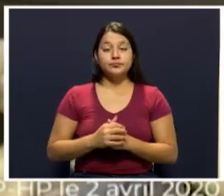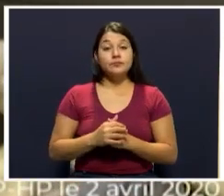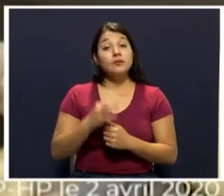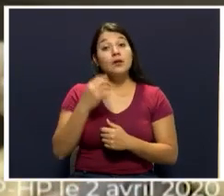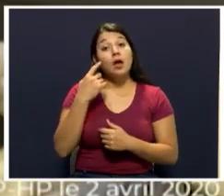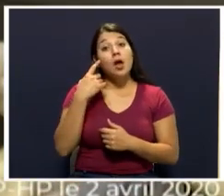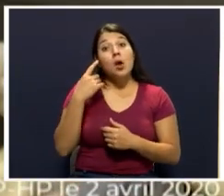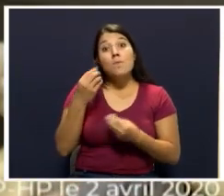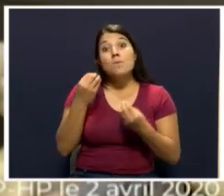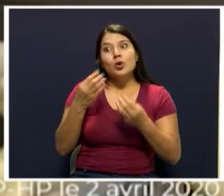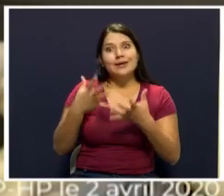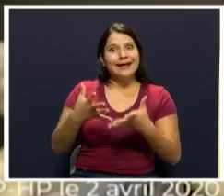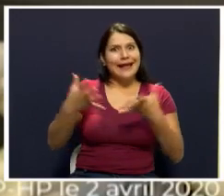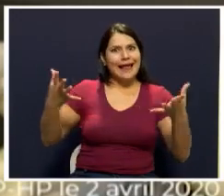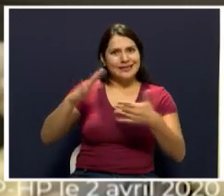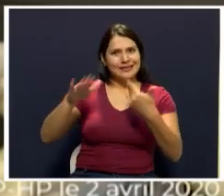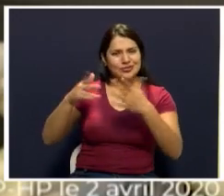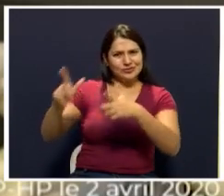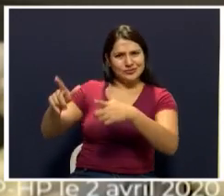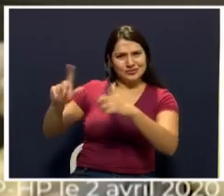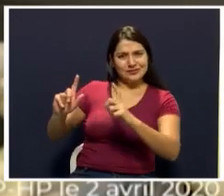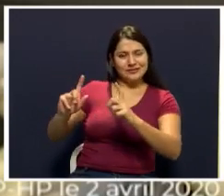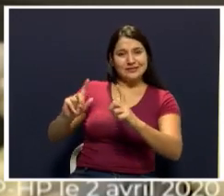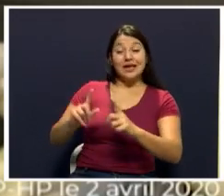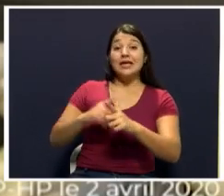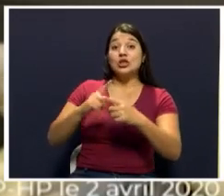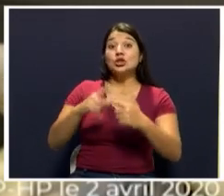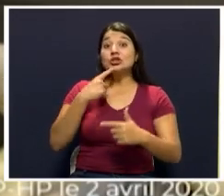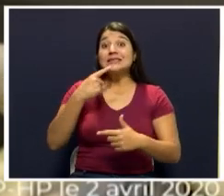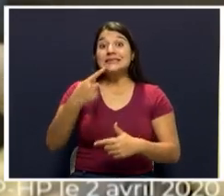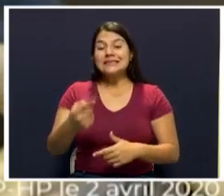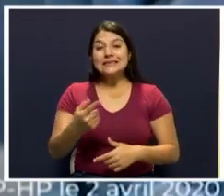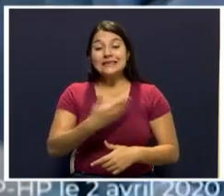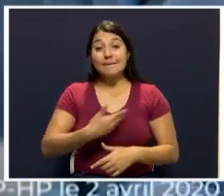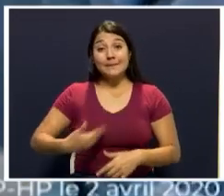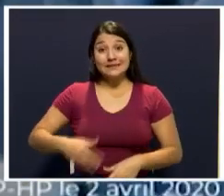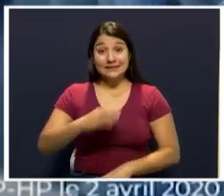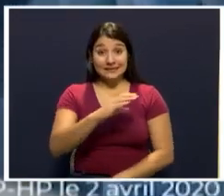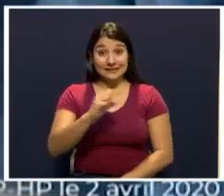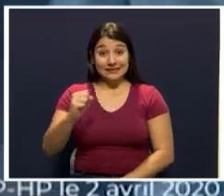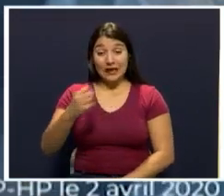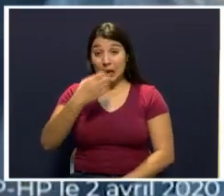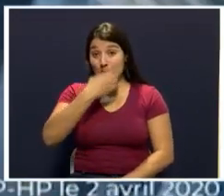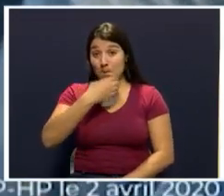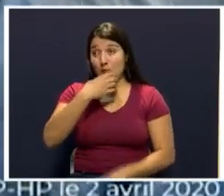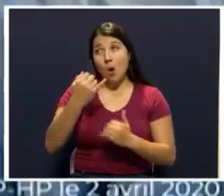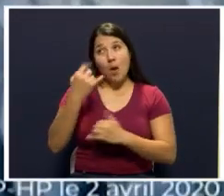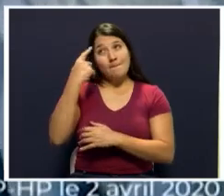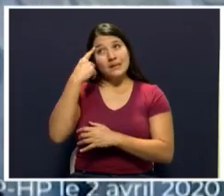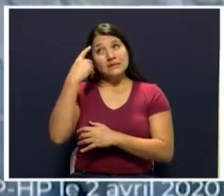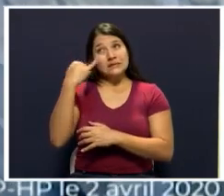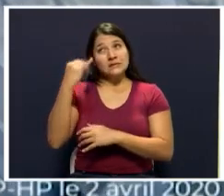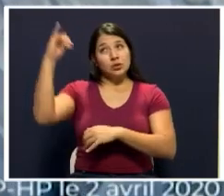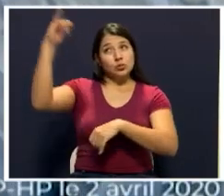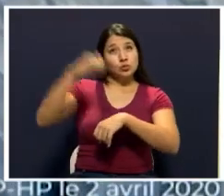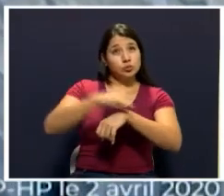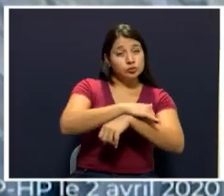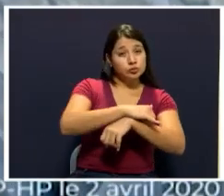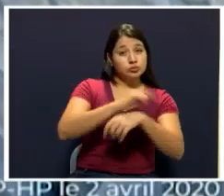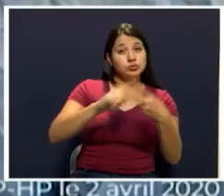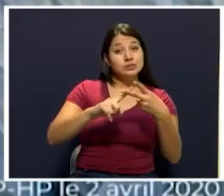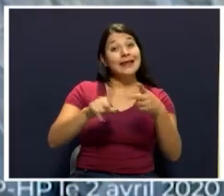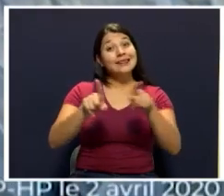magnitud de la donación, Macaya manifestó que están valorando traer el material por mar y por aire, por